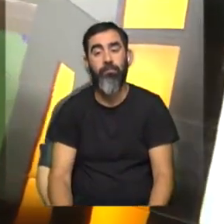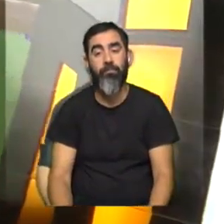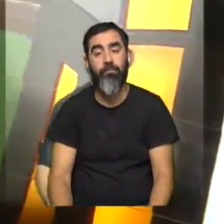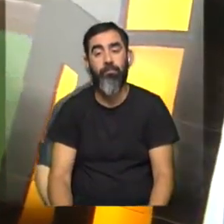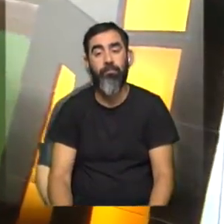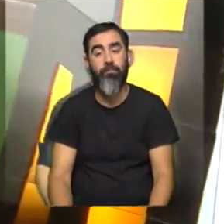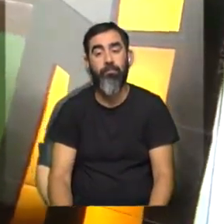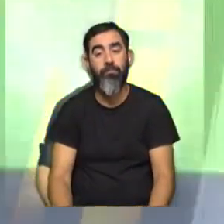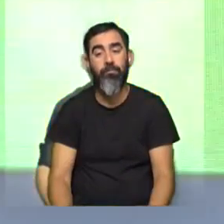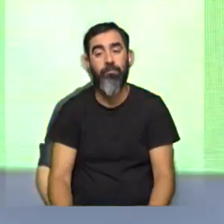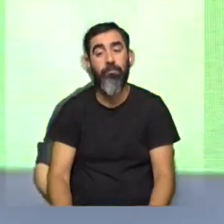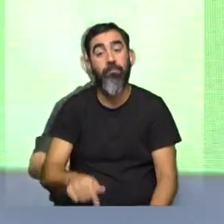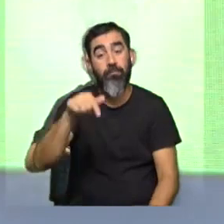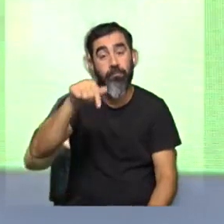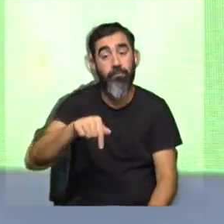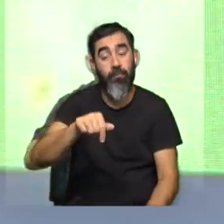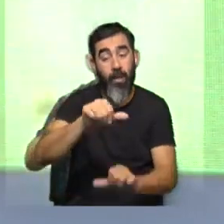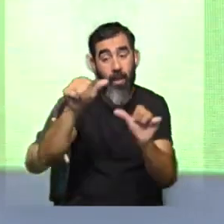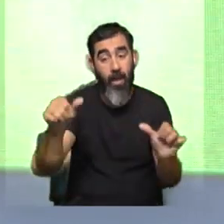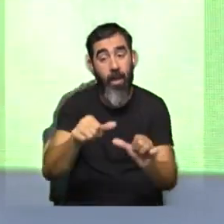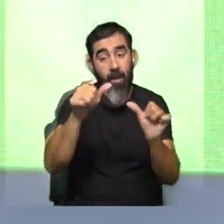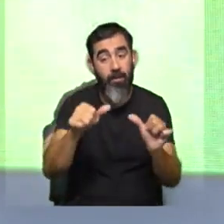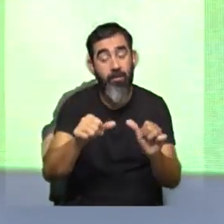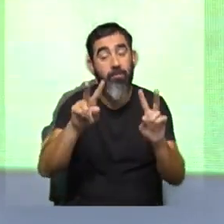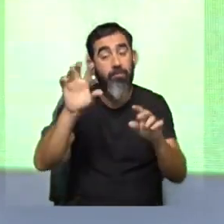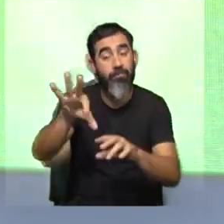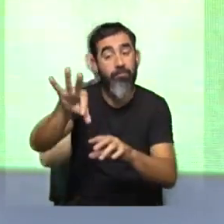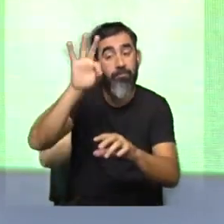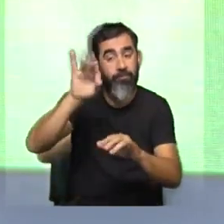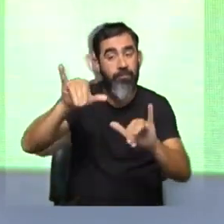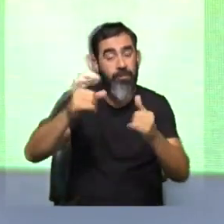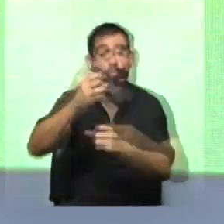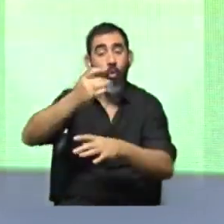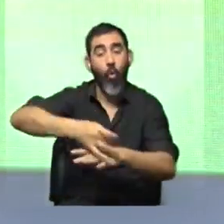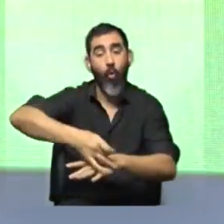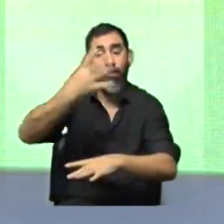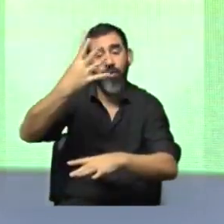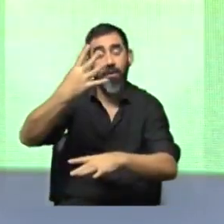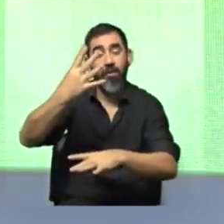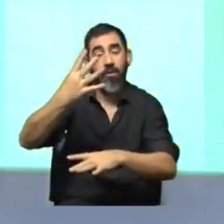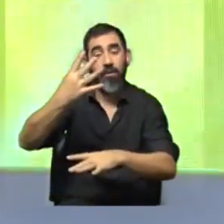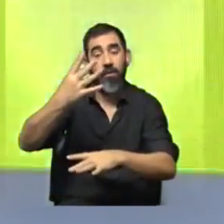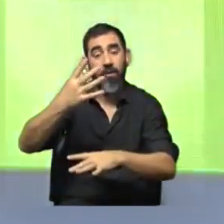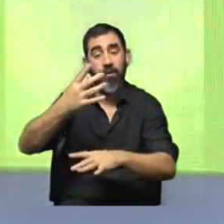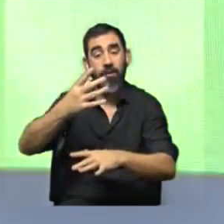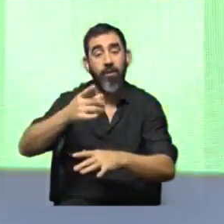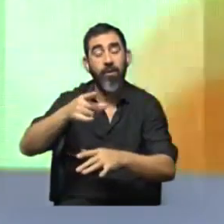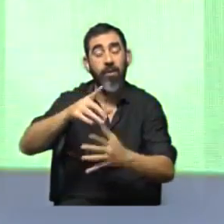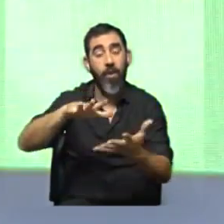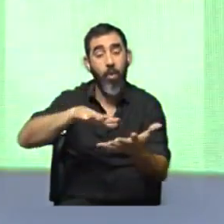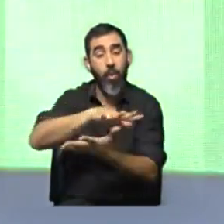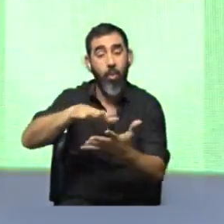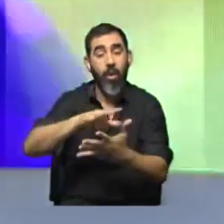aquí se está conmemorando con motivo de esta designación que ya es oficial de la integración del distrito geomológico